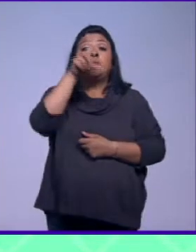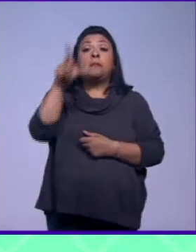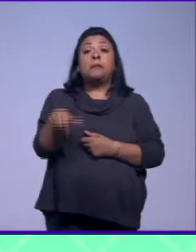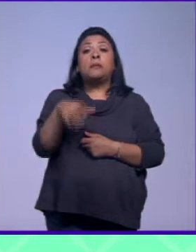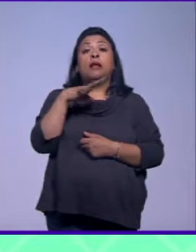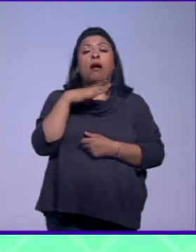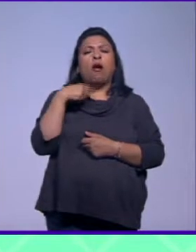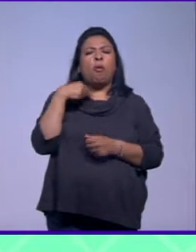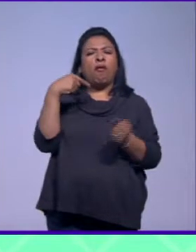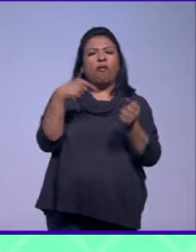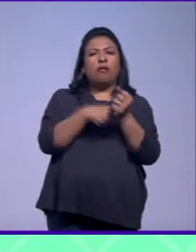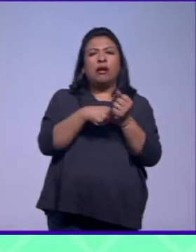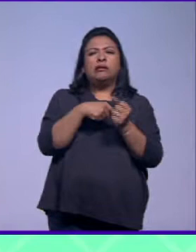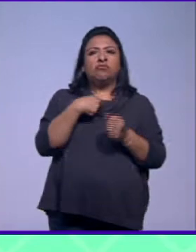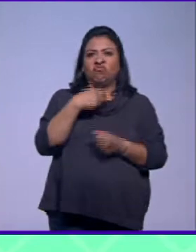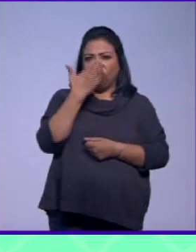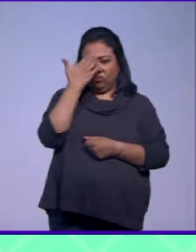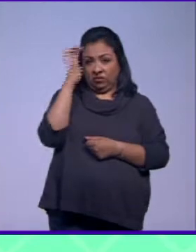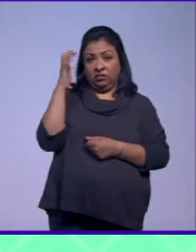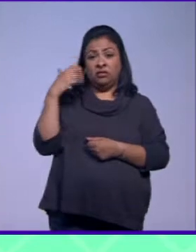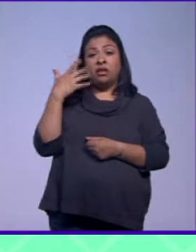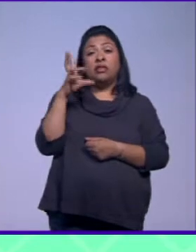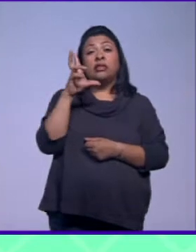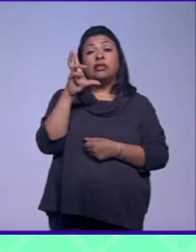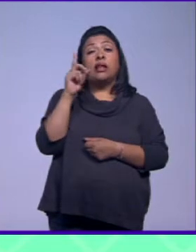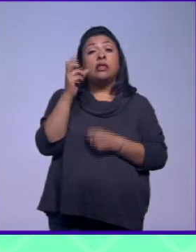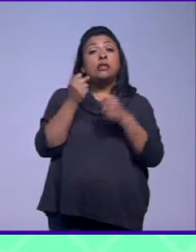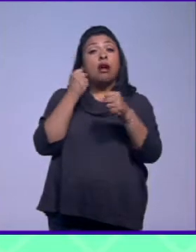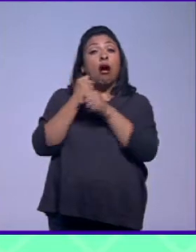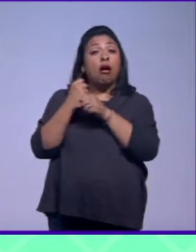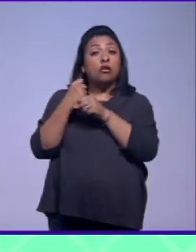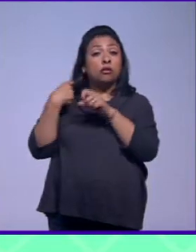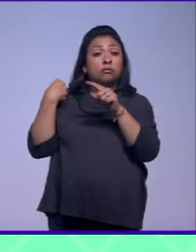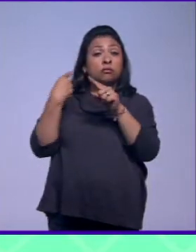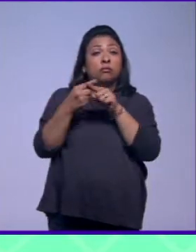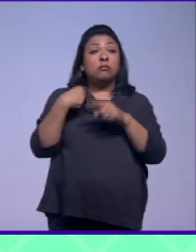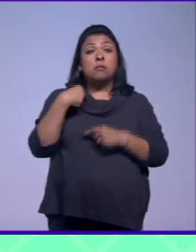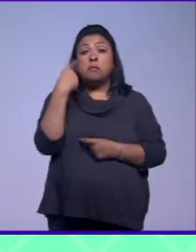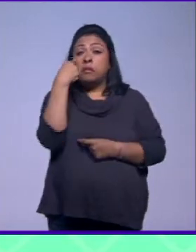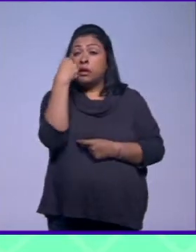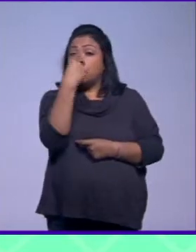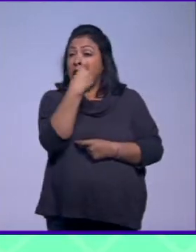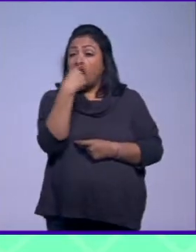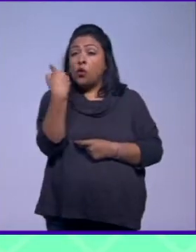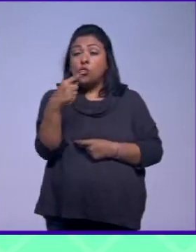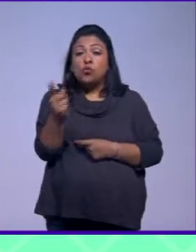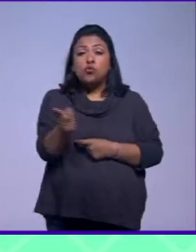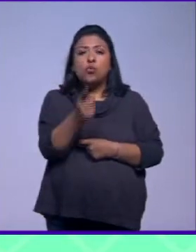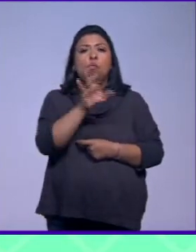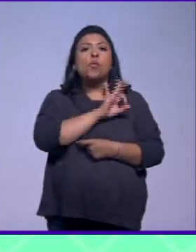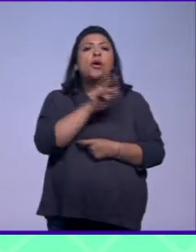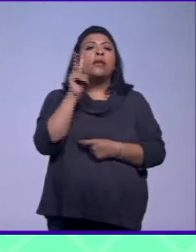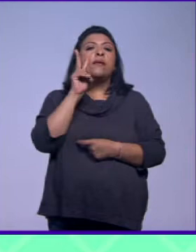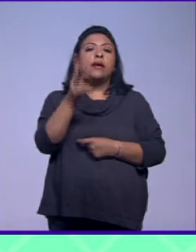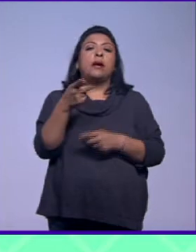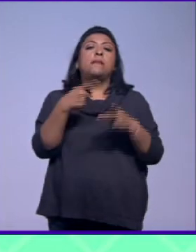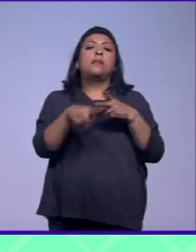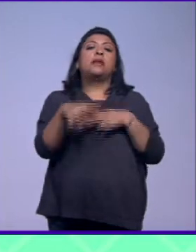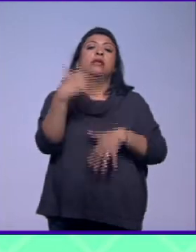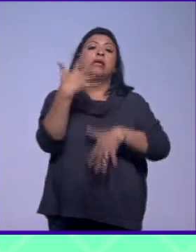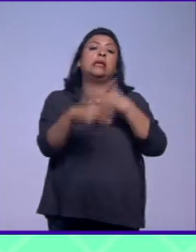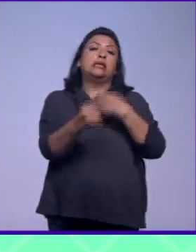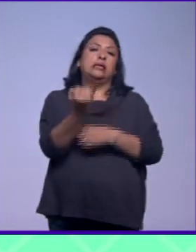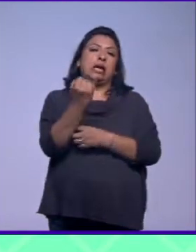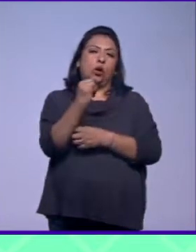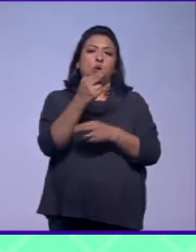oculta casi desconocida durante más de tres décadas la mirada infinita de nahui ollin podrá verse a partir del 15 de